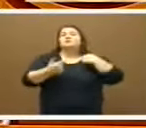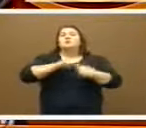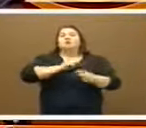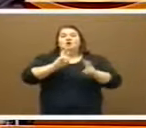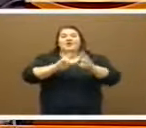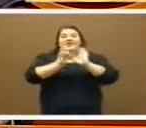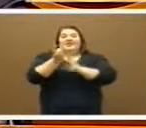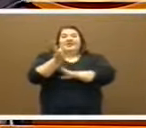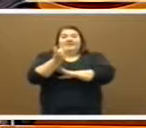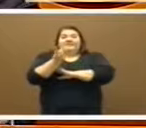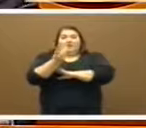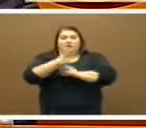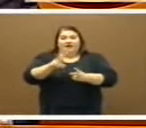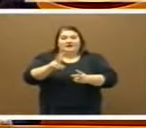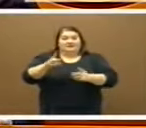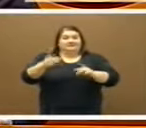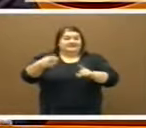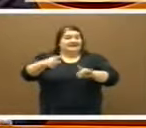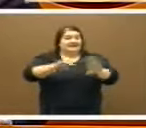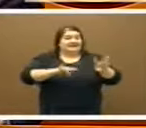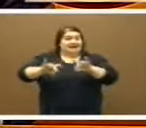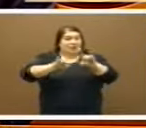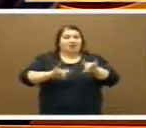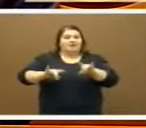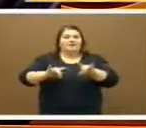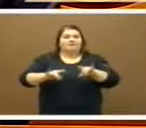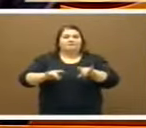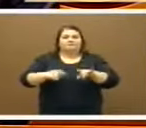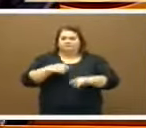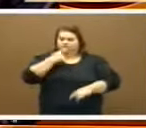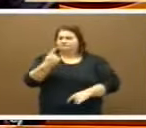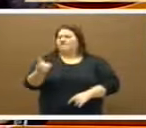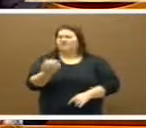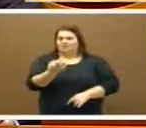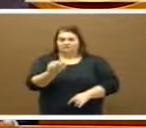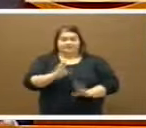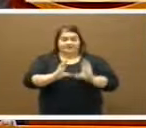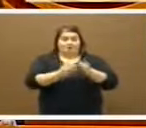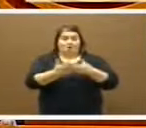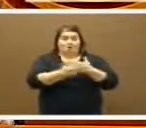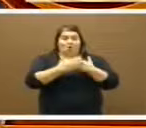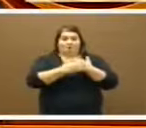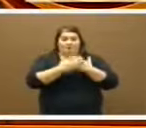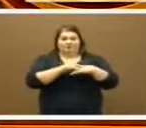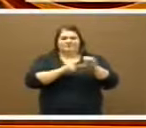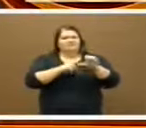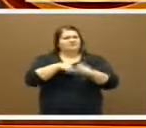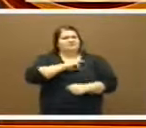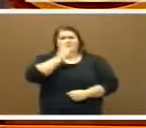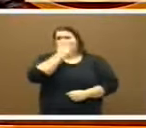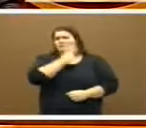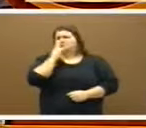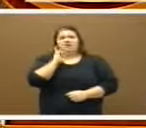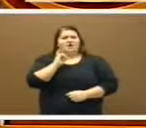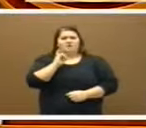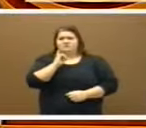de las deudas contraídas con la Hacienda regional, decirle que el Gobierno de Extremadura está comprometido con la lucha